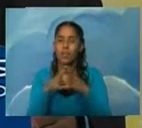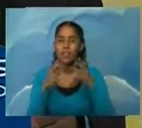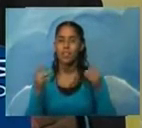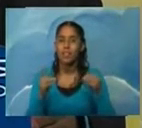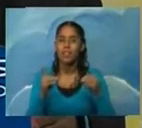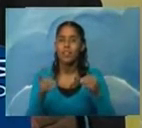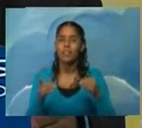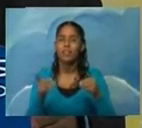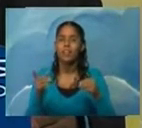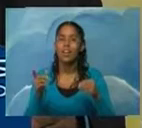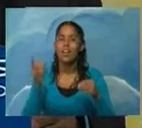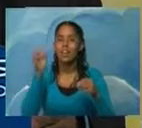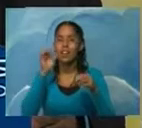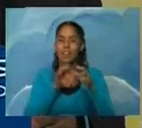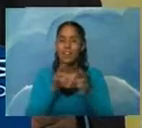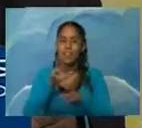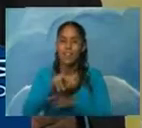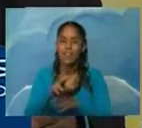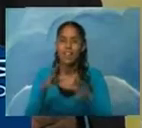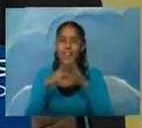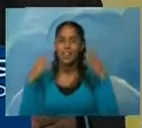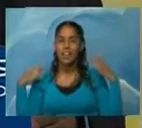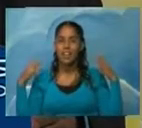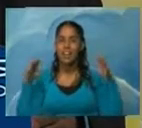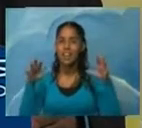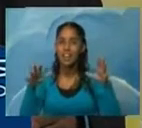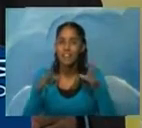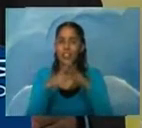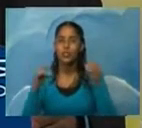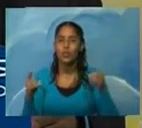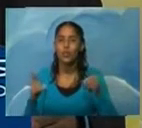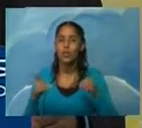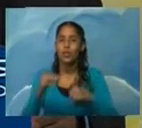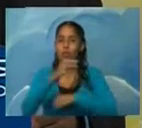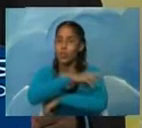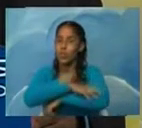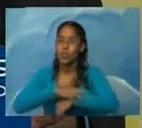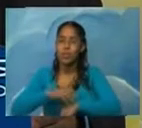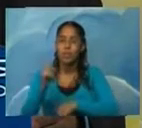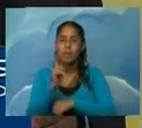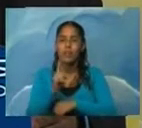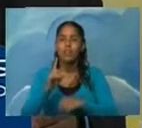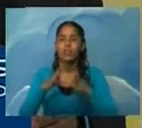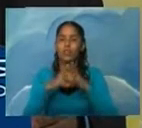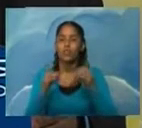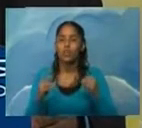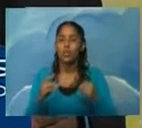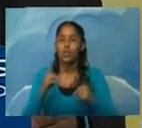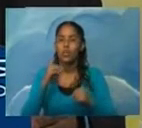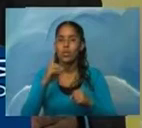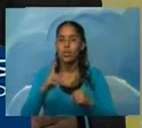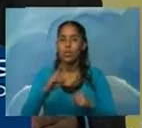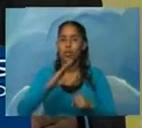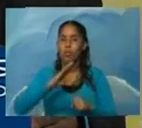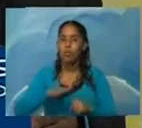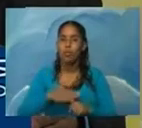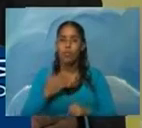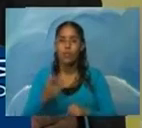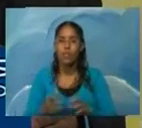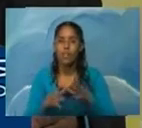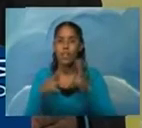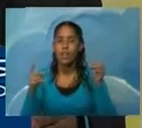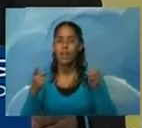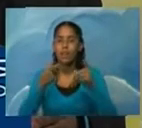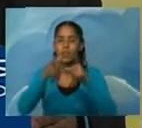el gallinazo, el milano según su especie, todo cuervo según su especie, el